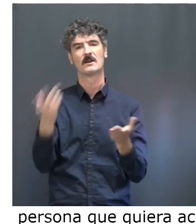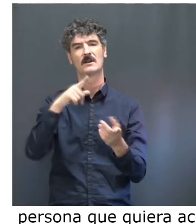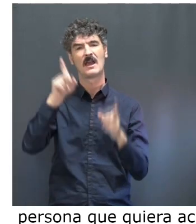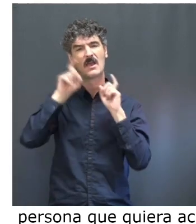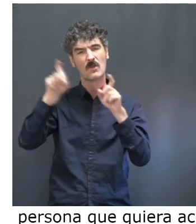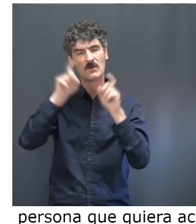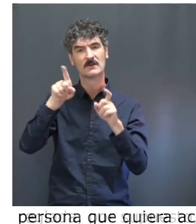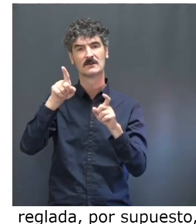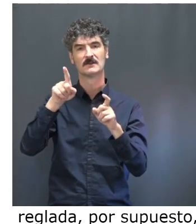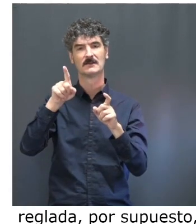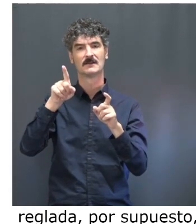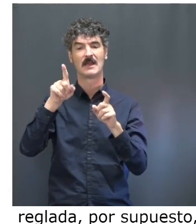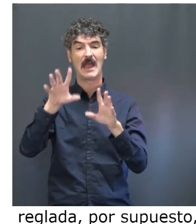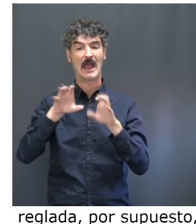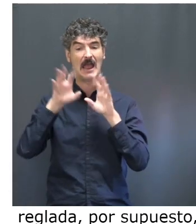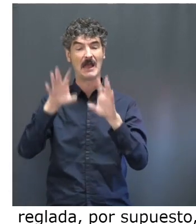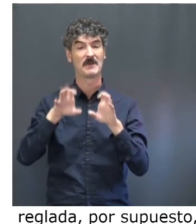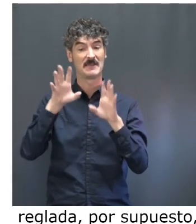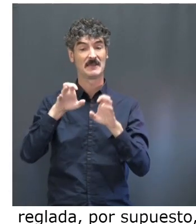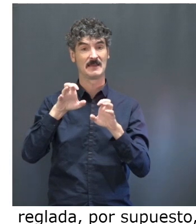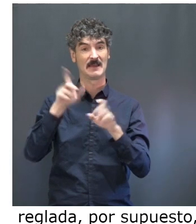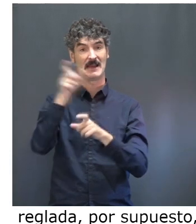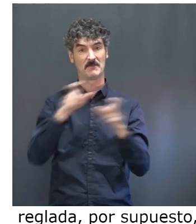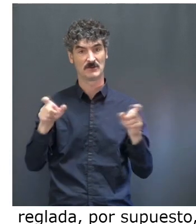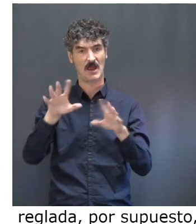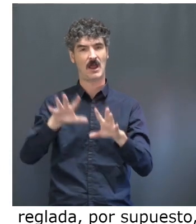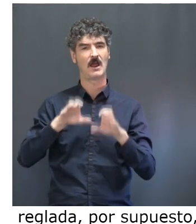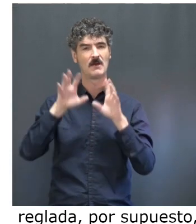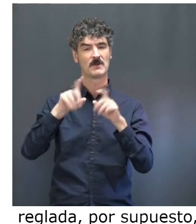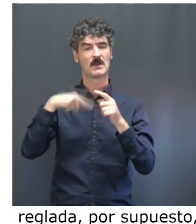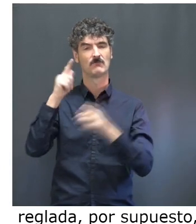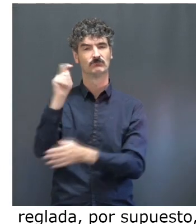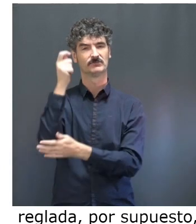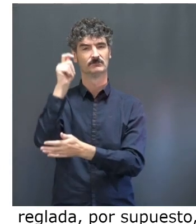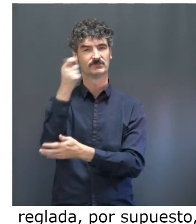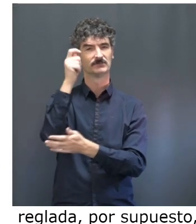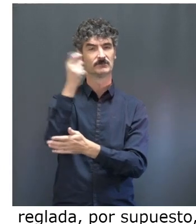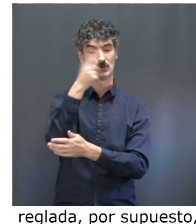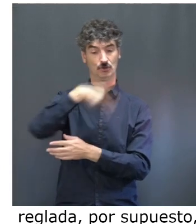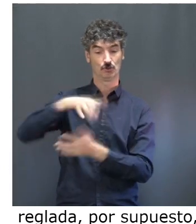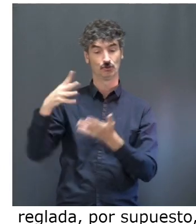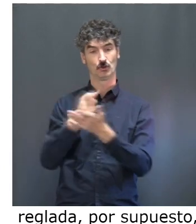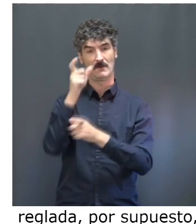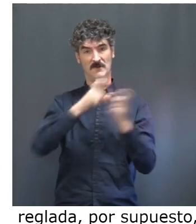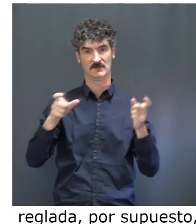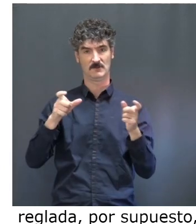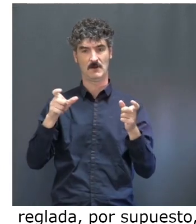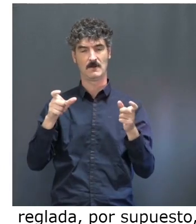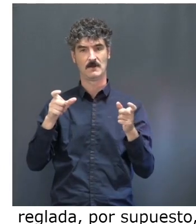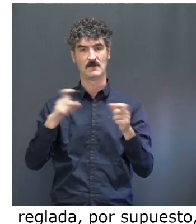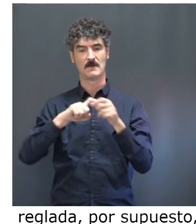¿no? Entonces, el aprendizaje, ¿no? Aprender. El logro será que todos podamos aprender, aparte de